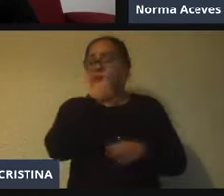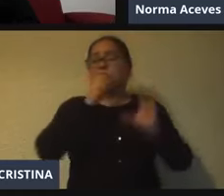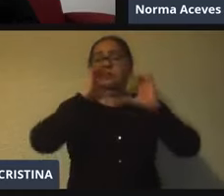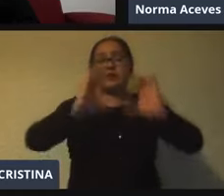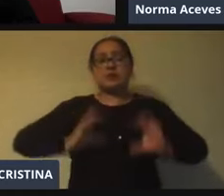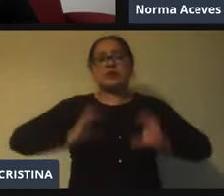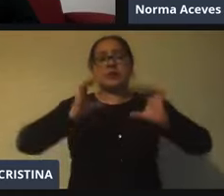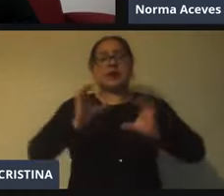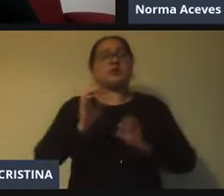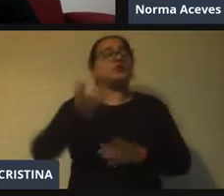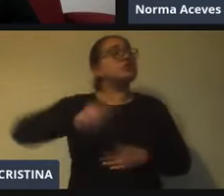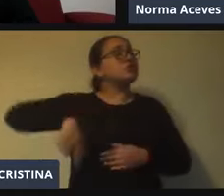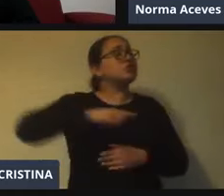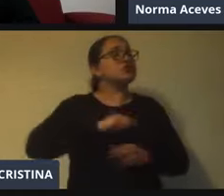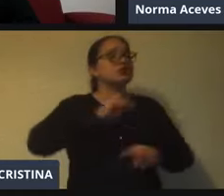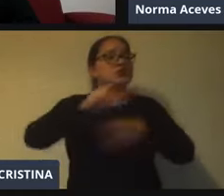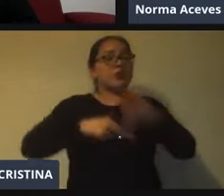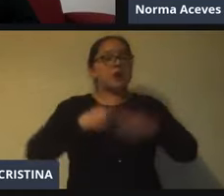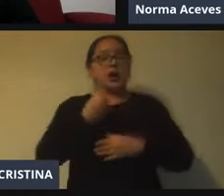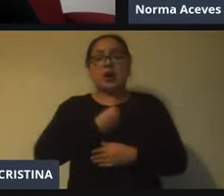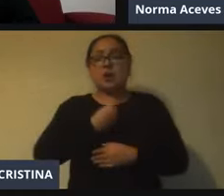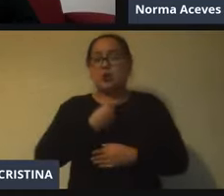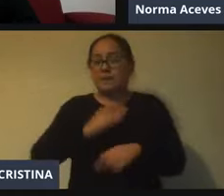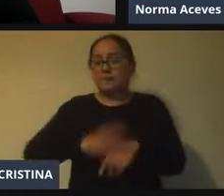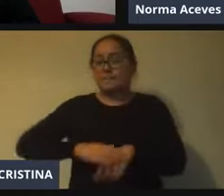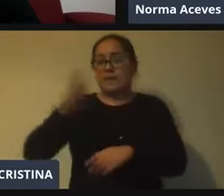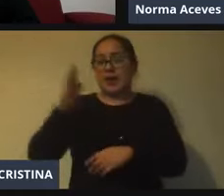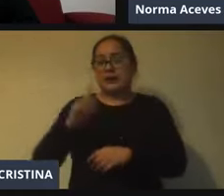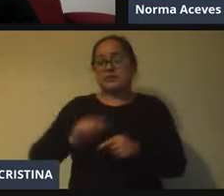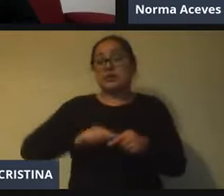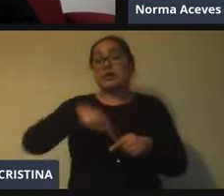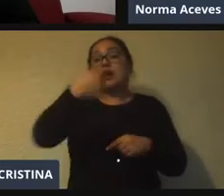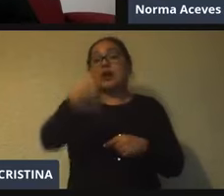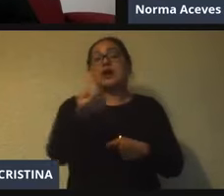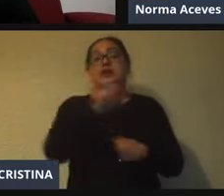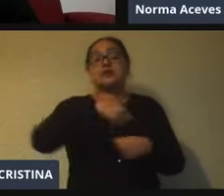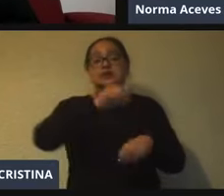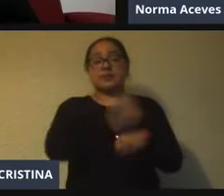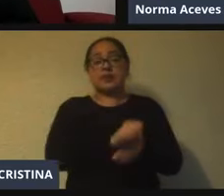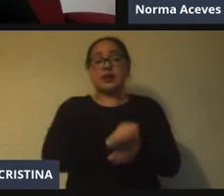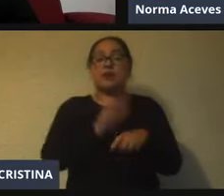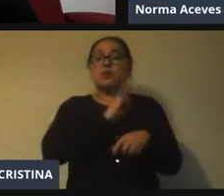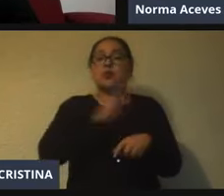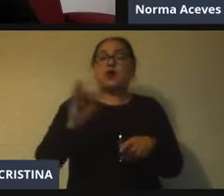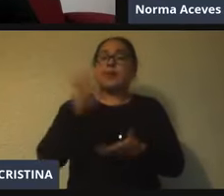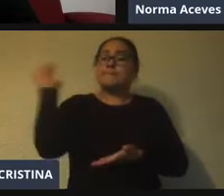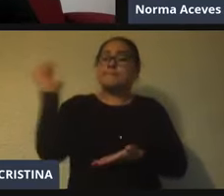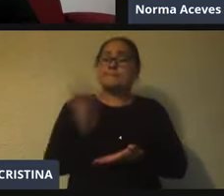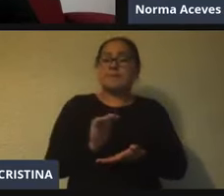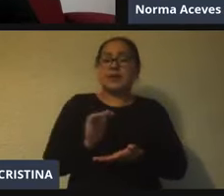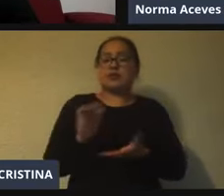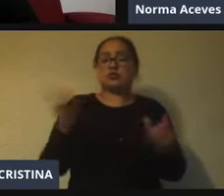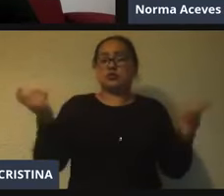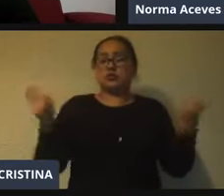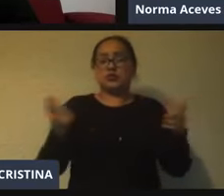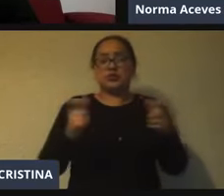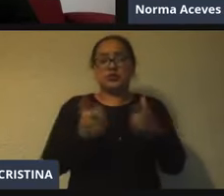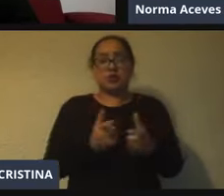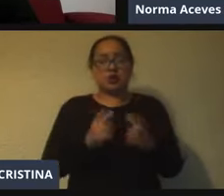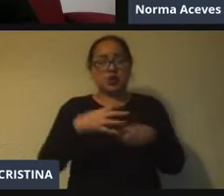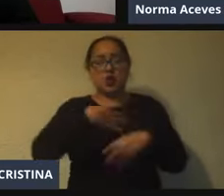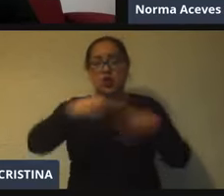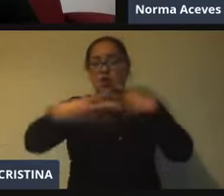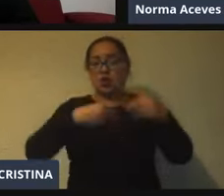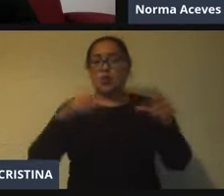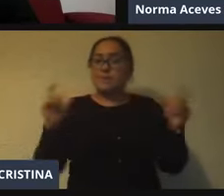un poquito y esperar a que ya después de la próxima semana la curva baje y entonces tengamos un poco más de